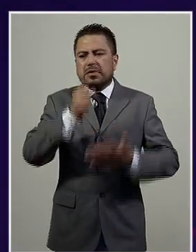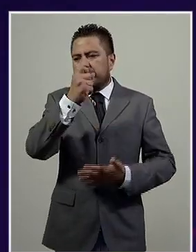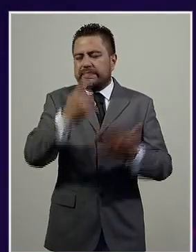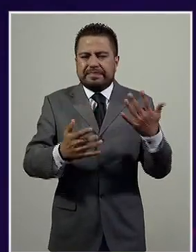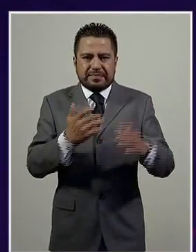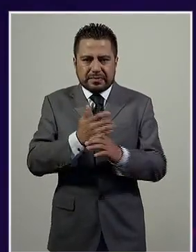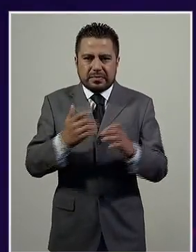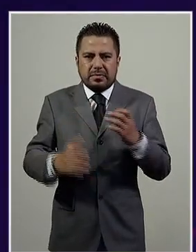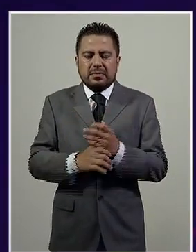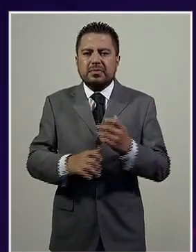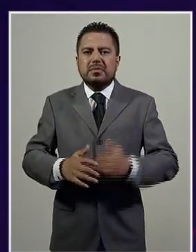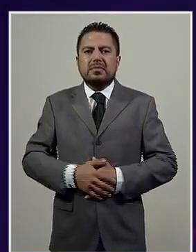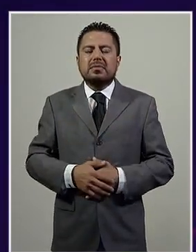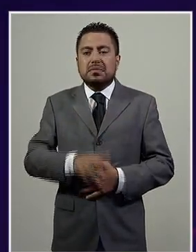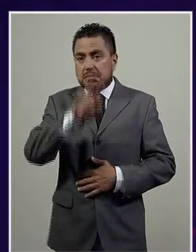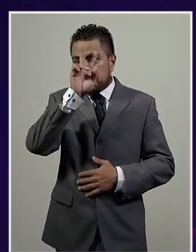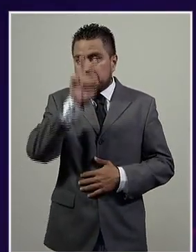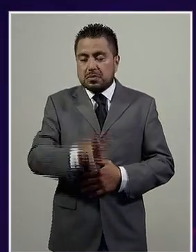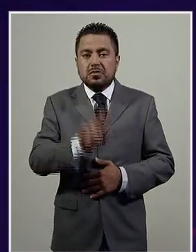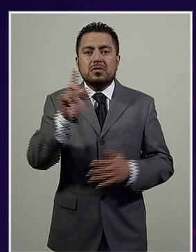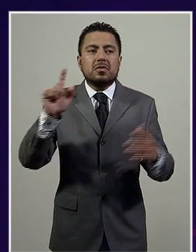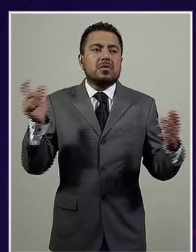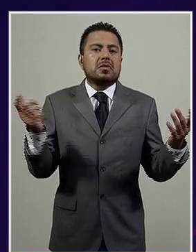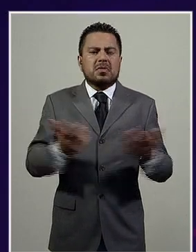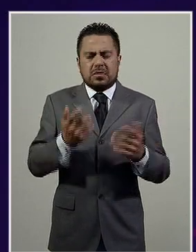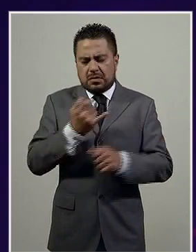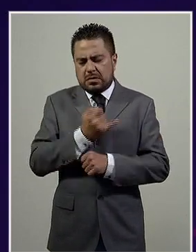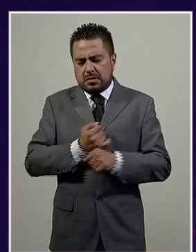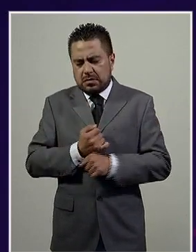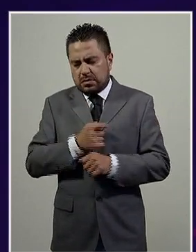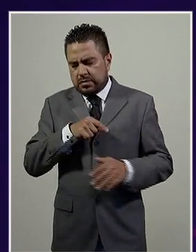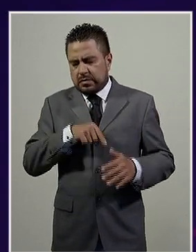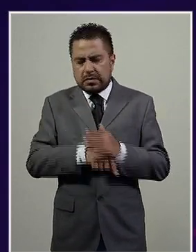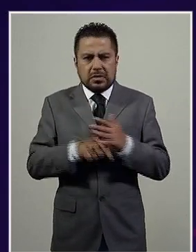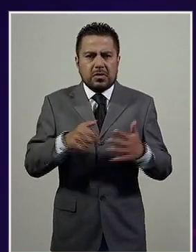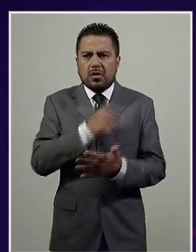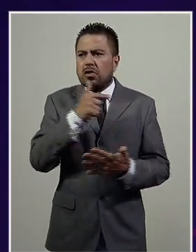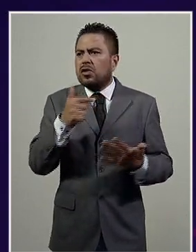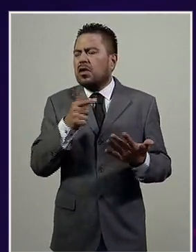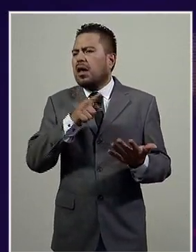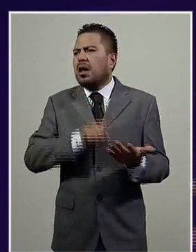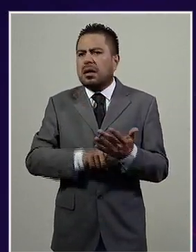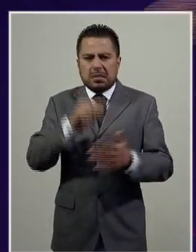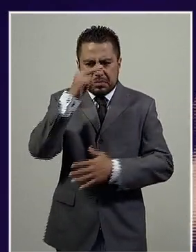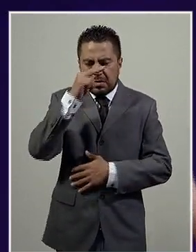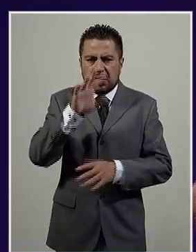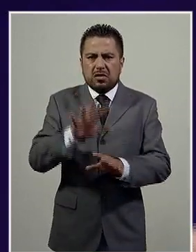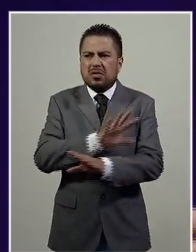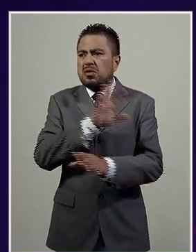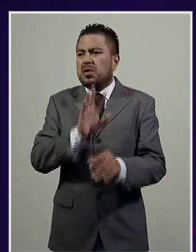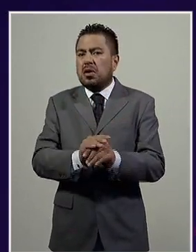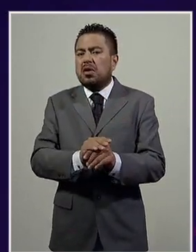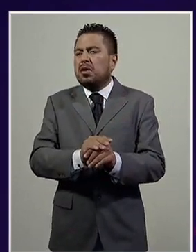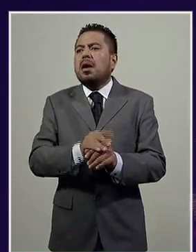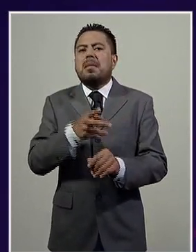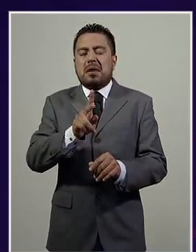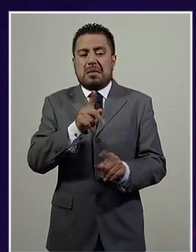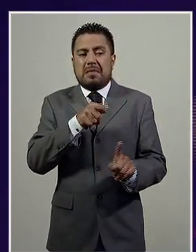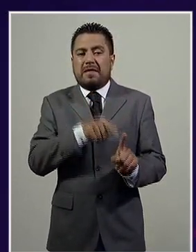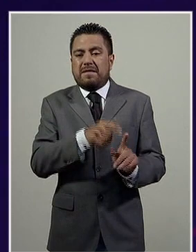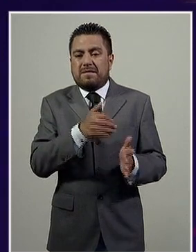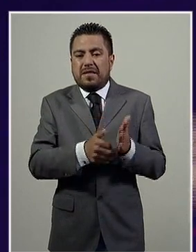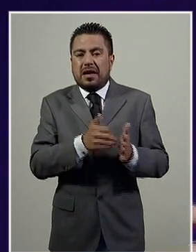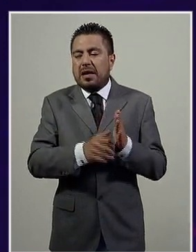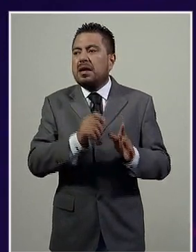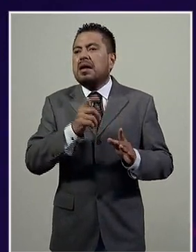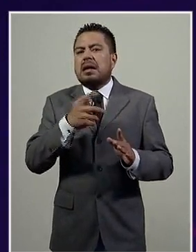características. Y la verdad es que cuando hacemos un análisis sociodemográfico nos damos cuenta que México es todo menos eso. Somos un maravilloso país